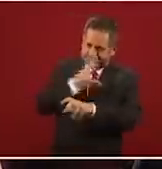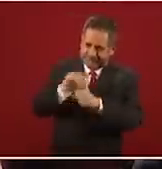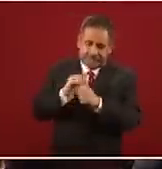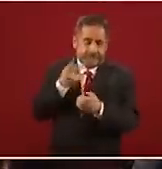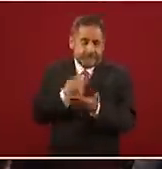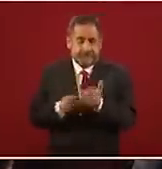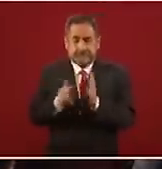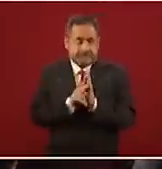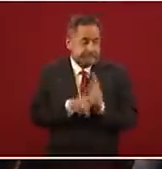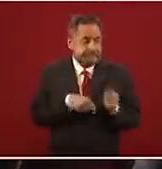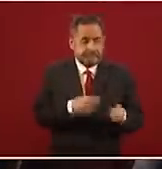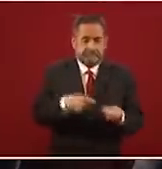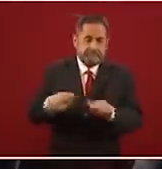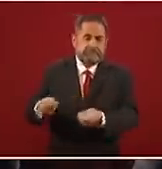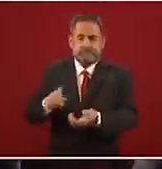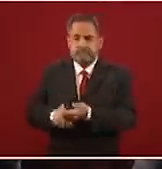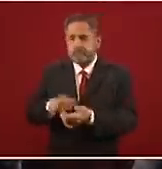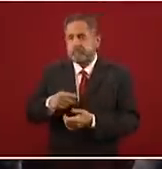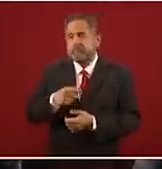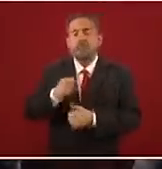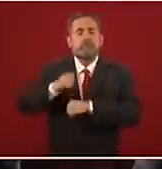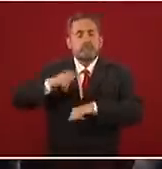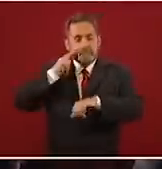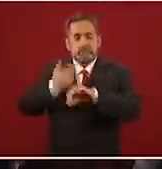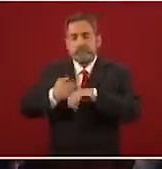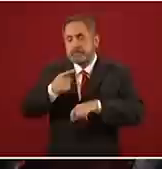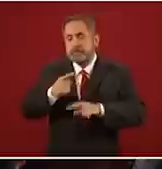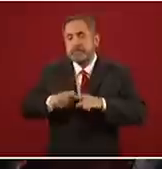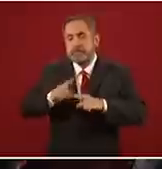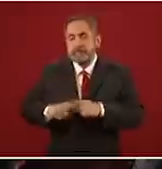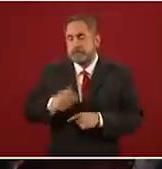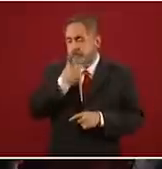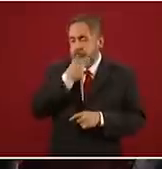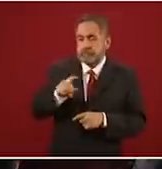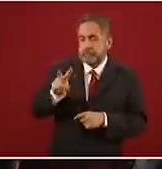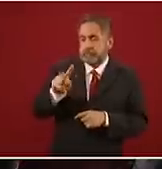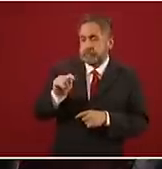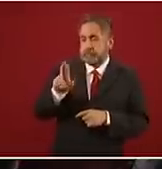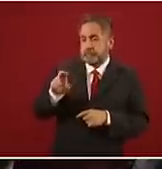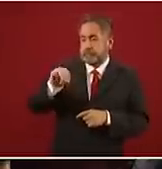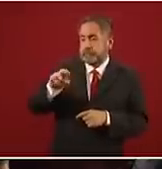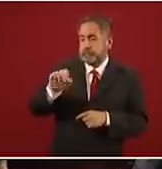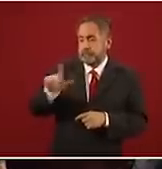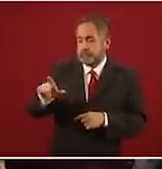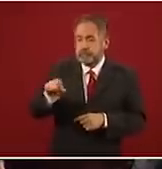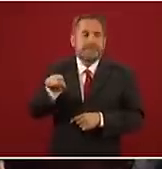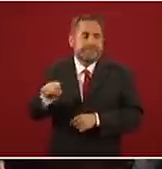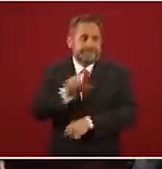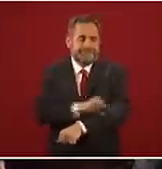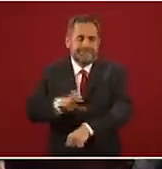es Víctor Manuel Lamoy Bocanegra, que es coordinador del programa de